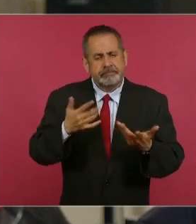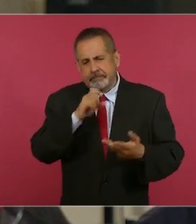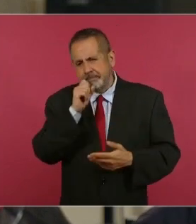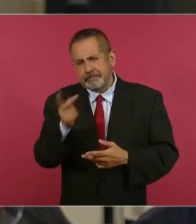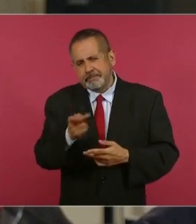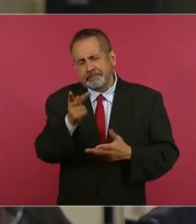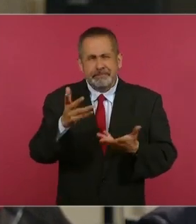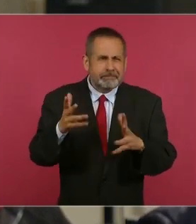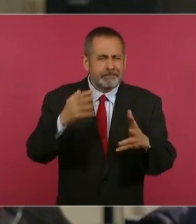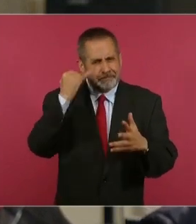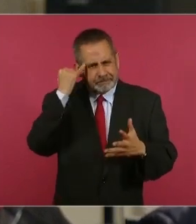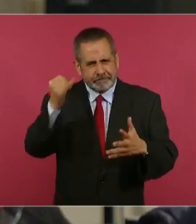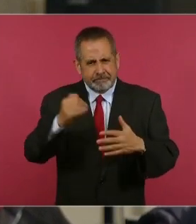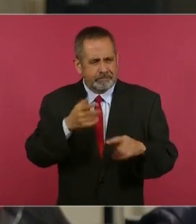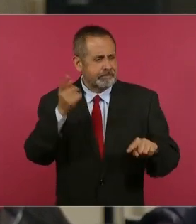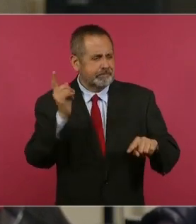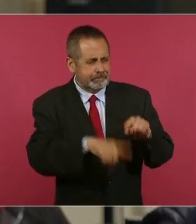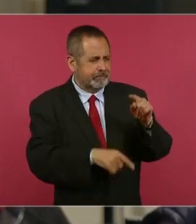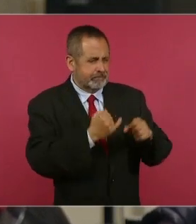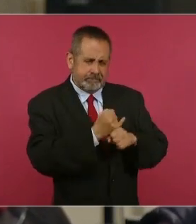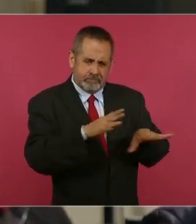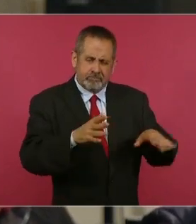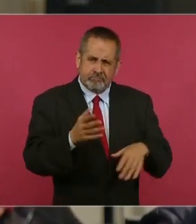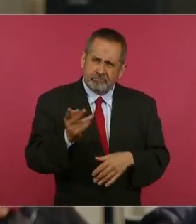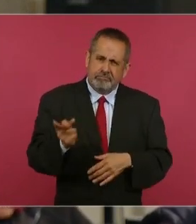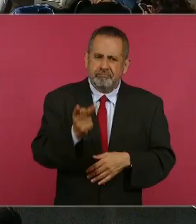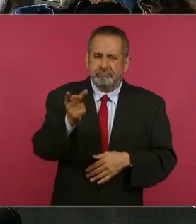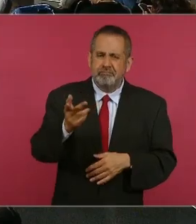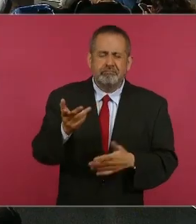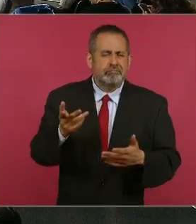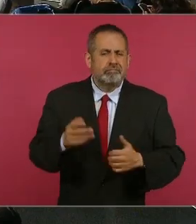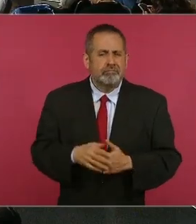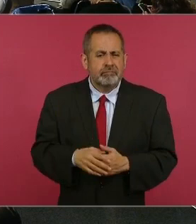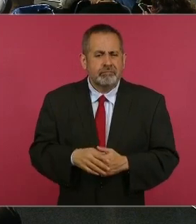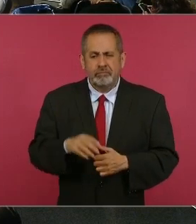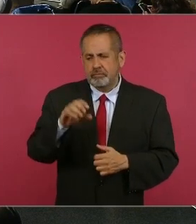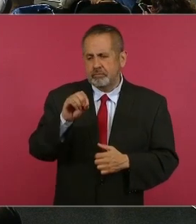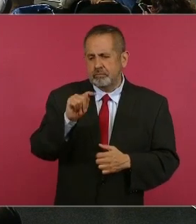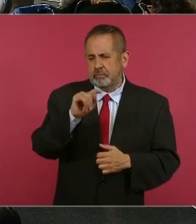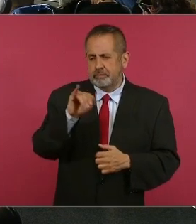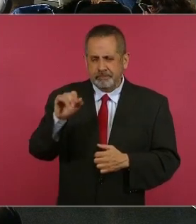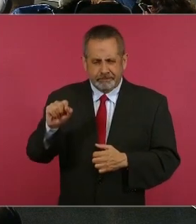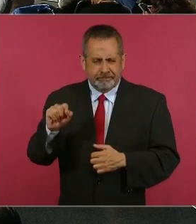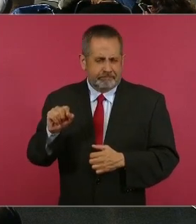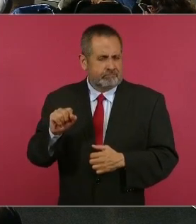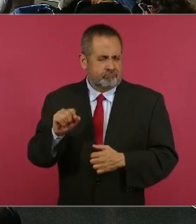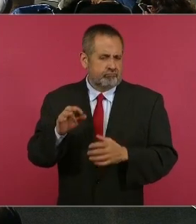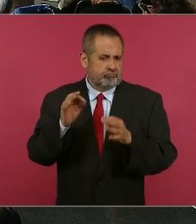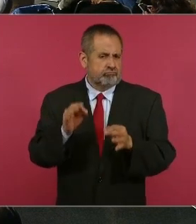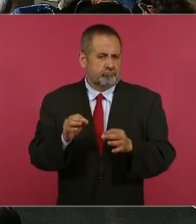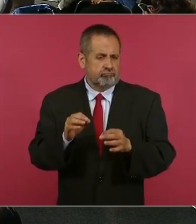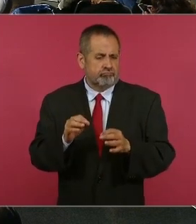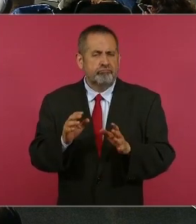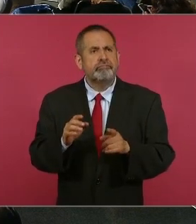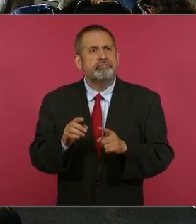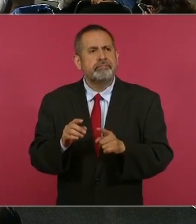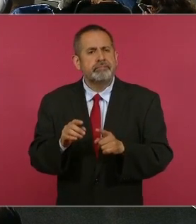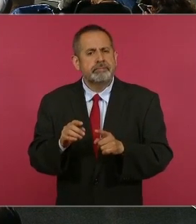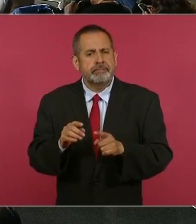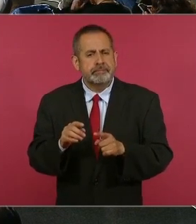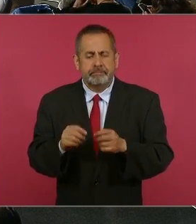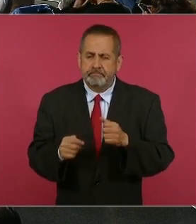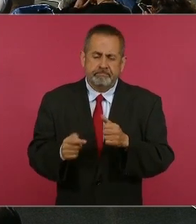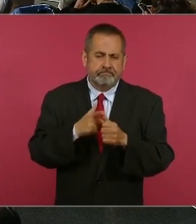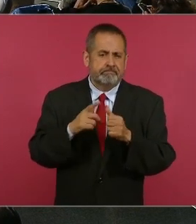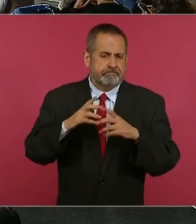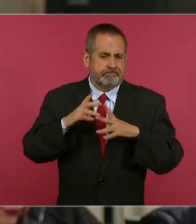un tanto, derribar la desinformación y dimensionar, Otis tal vez tiene como precedente en el desastre